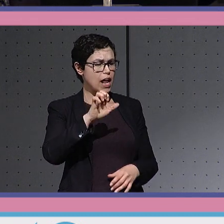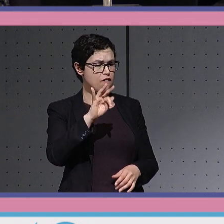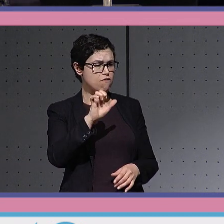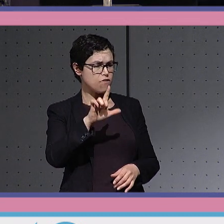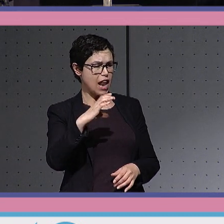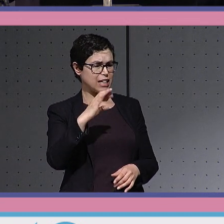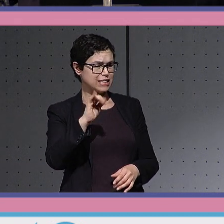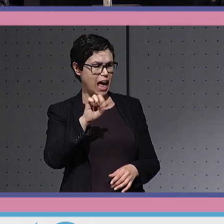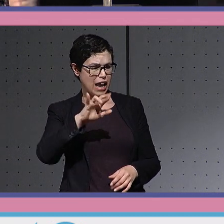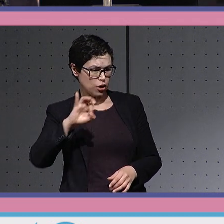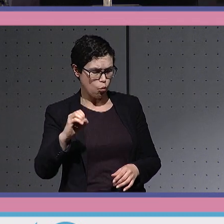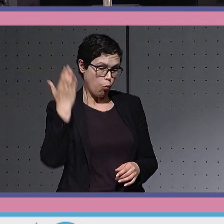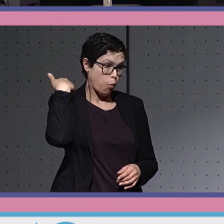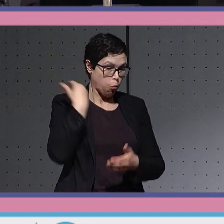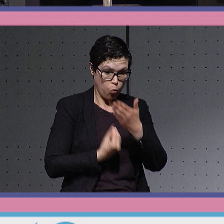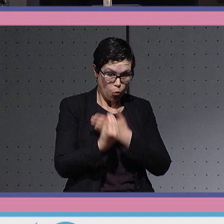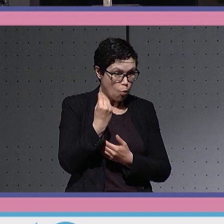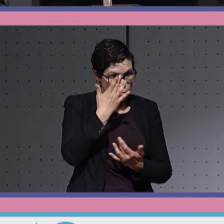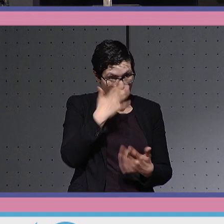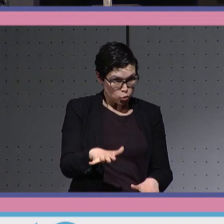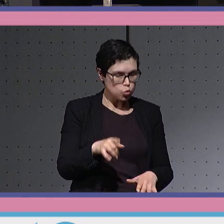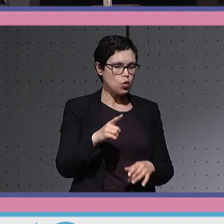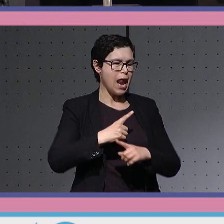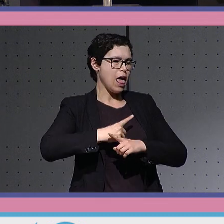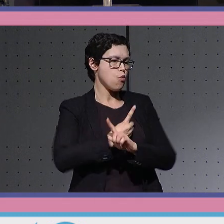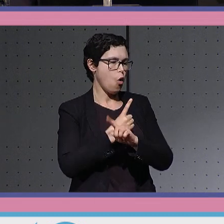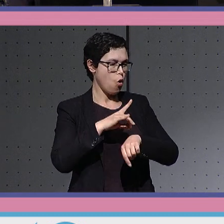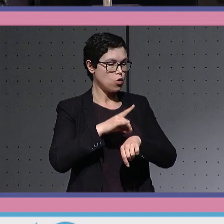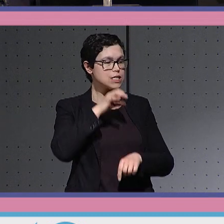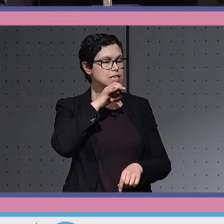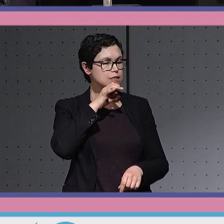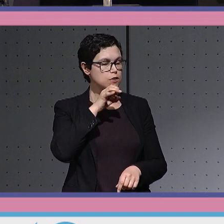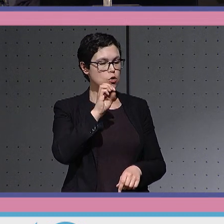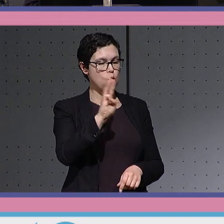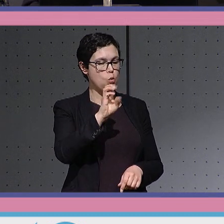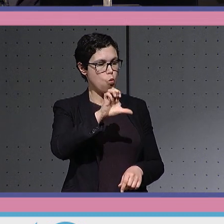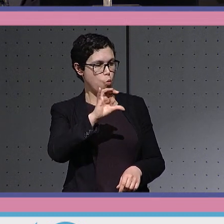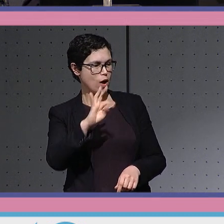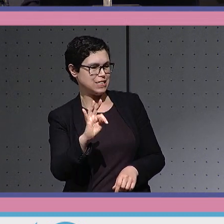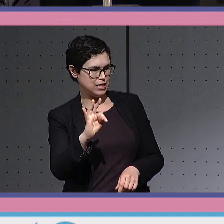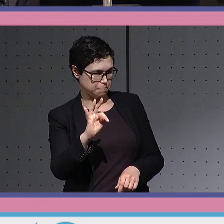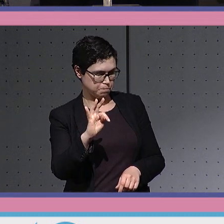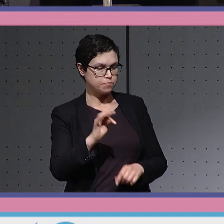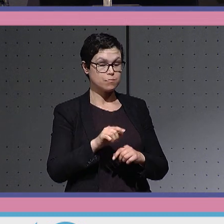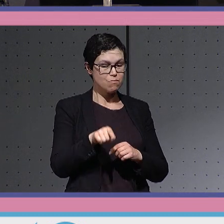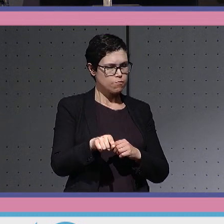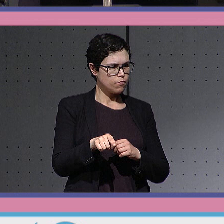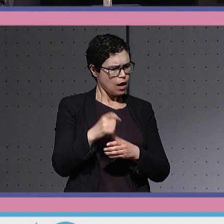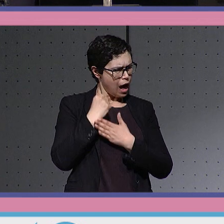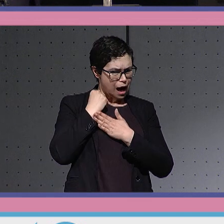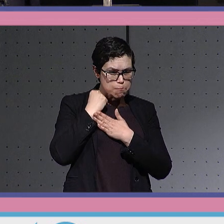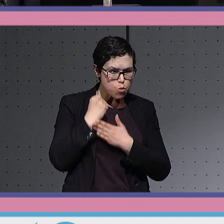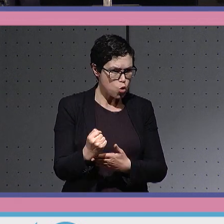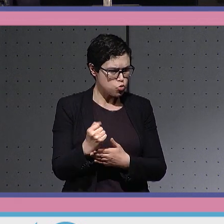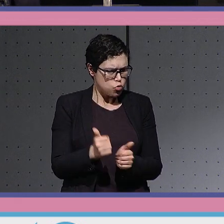forma de encefalopatía grave que los neurólogos conocemos bien y que se llama síndrome de West. Requiere un apoyo muy sustancial para